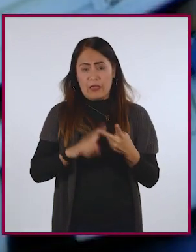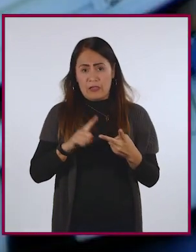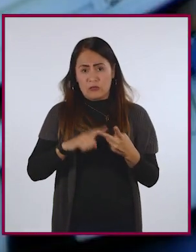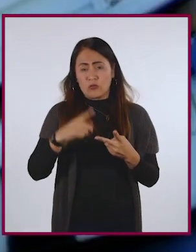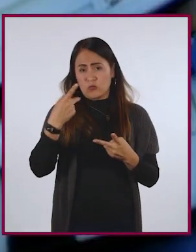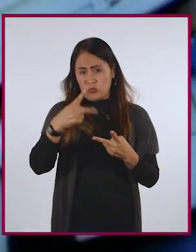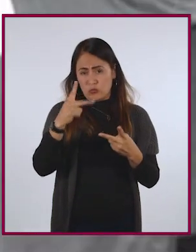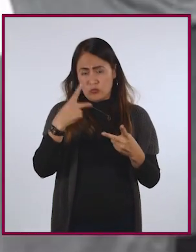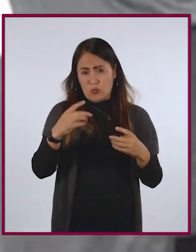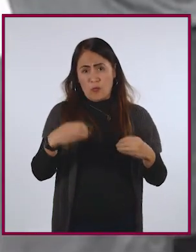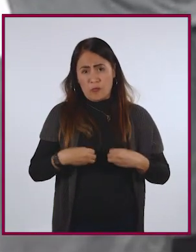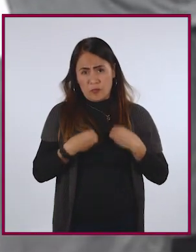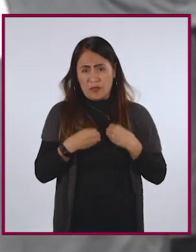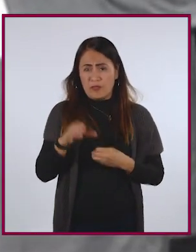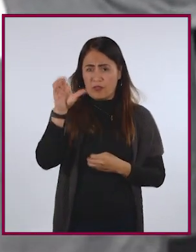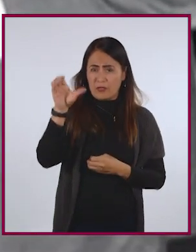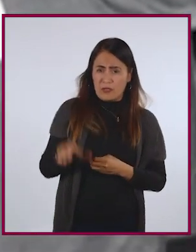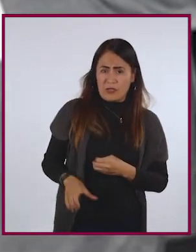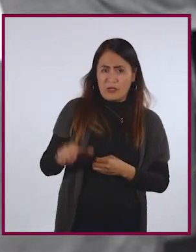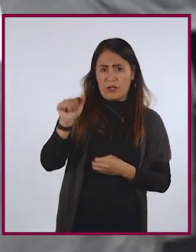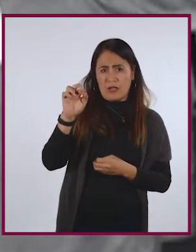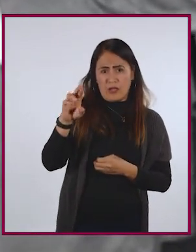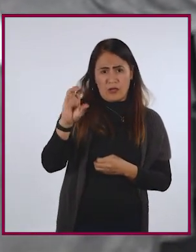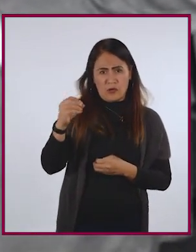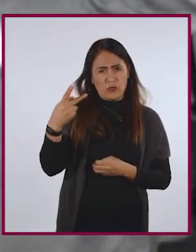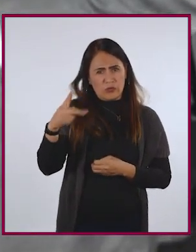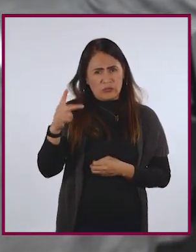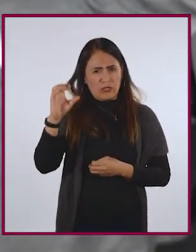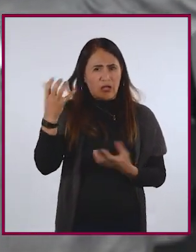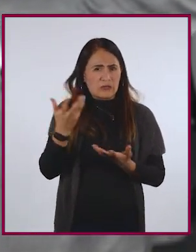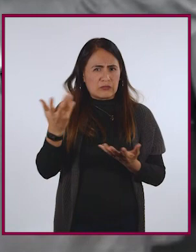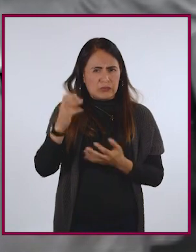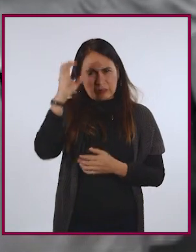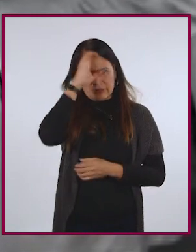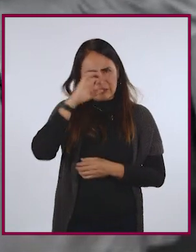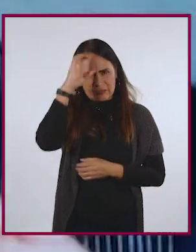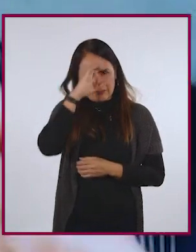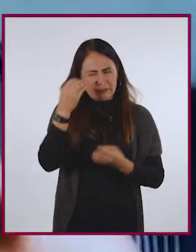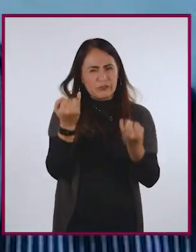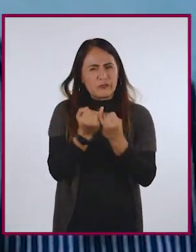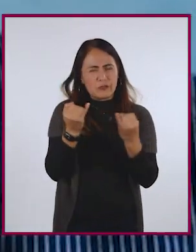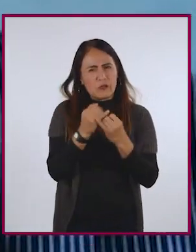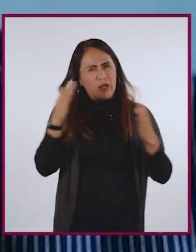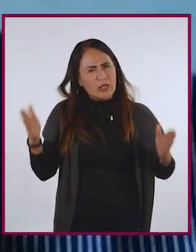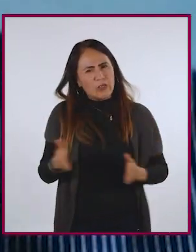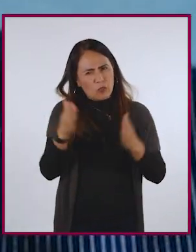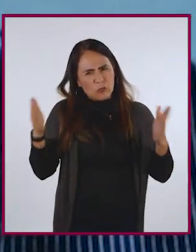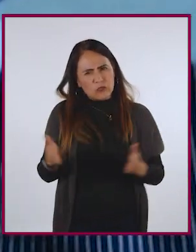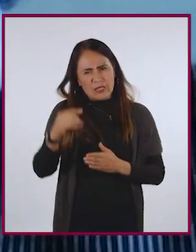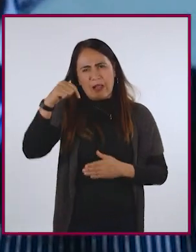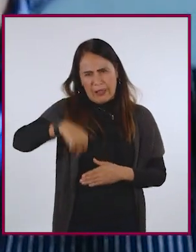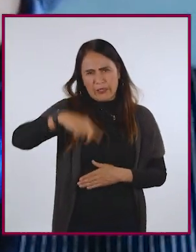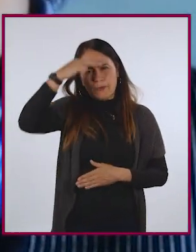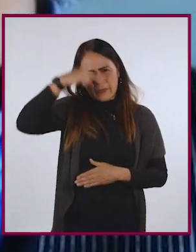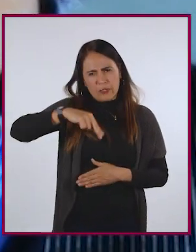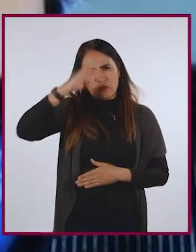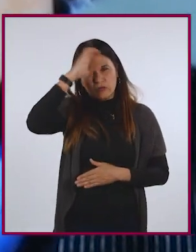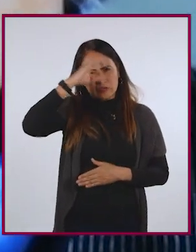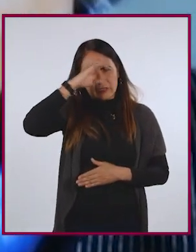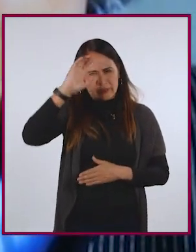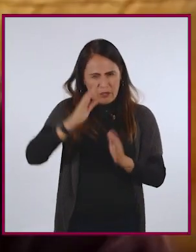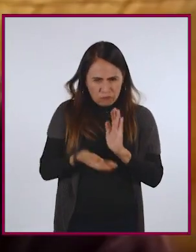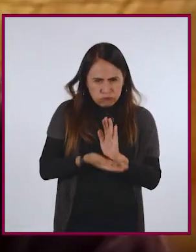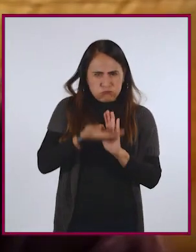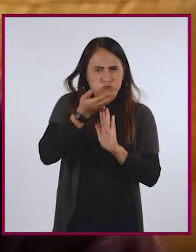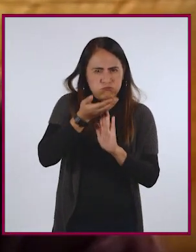aboca a describir la biografía del doctor Haro como científico y como impulsor de la ciencia en nuestro país en